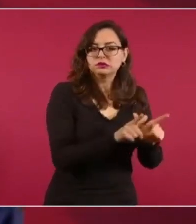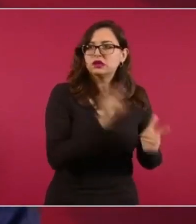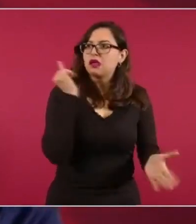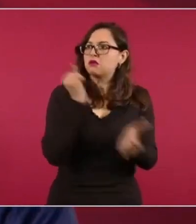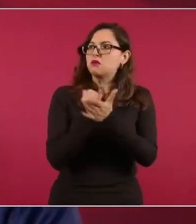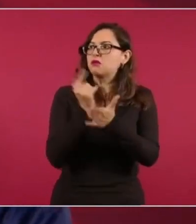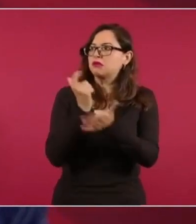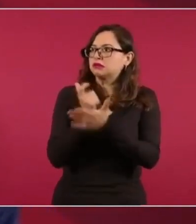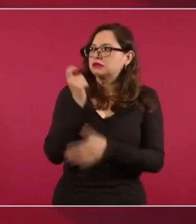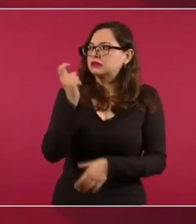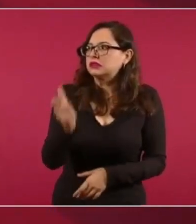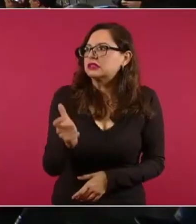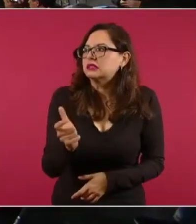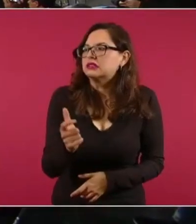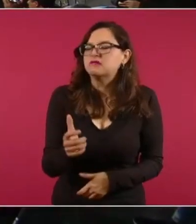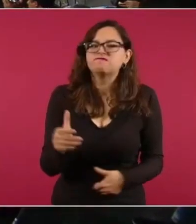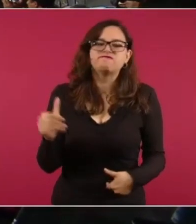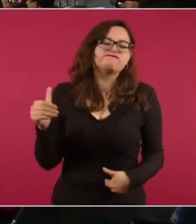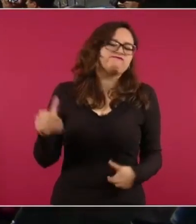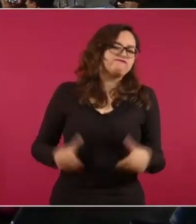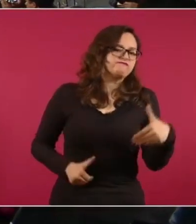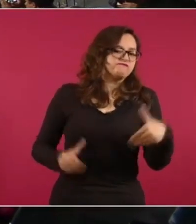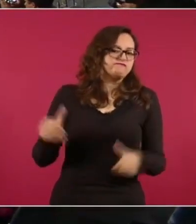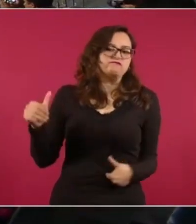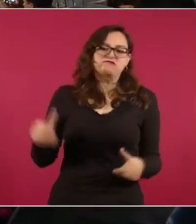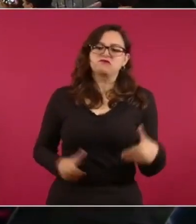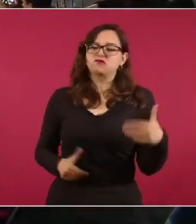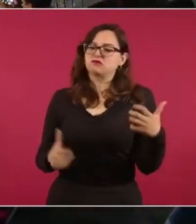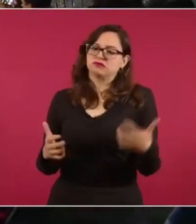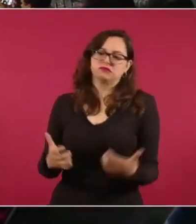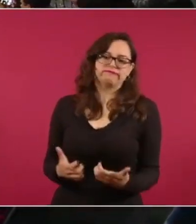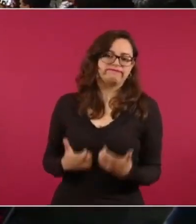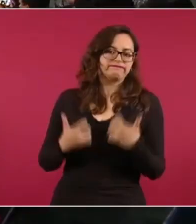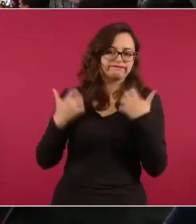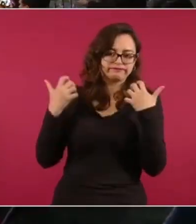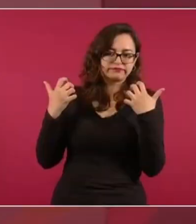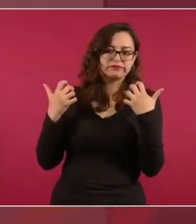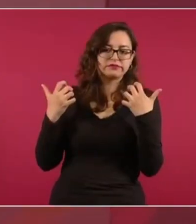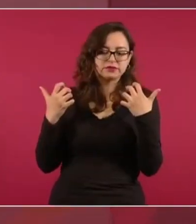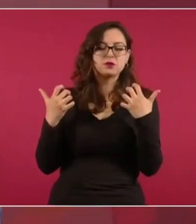entonces ya se daban el lujo de echarle la culpa